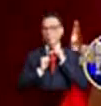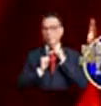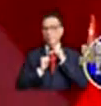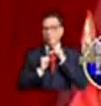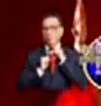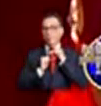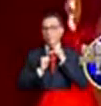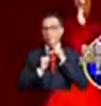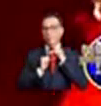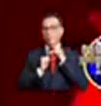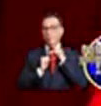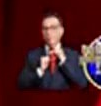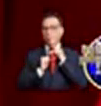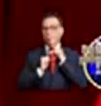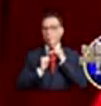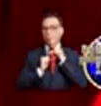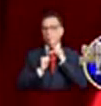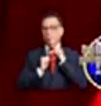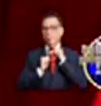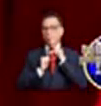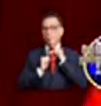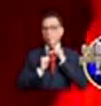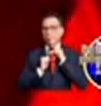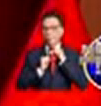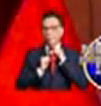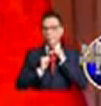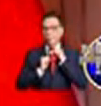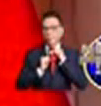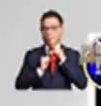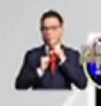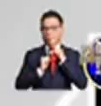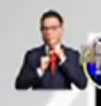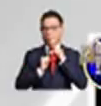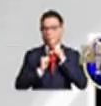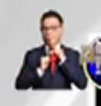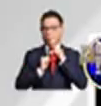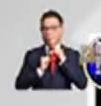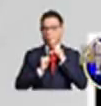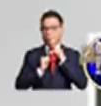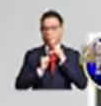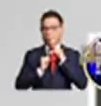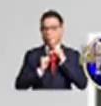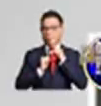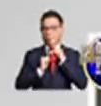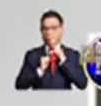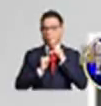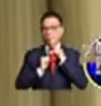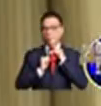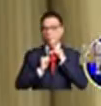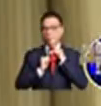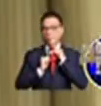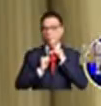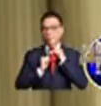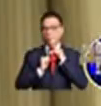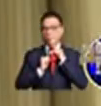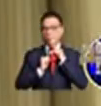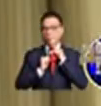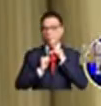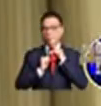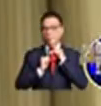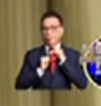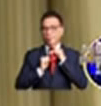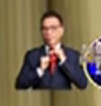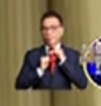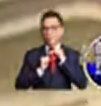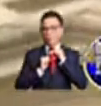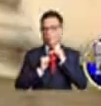designación de Salaverry no tenía ningún trasfondo político. No había injerencia de la insinuación del